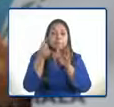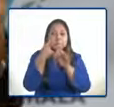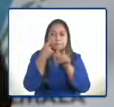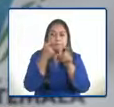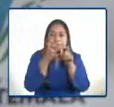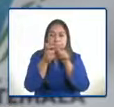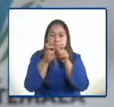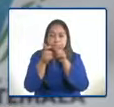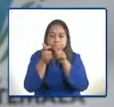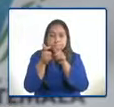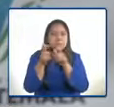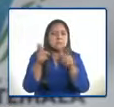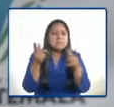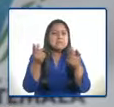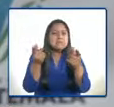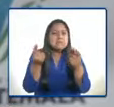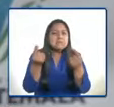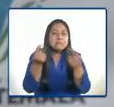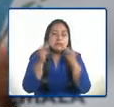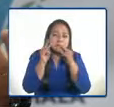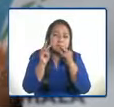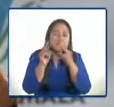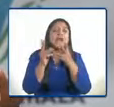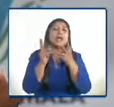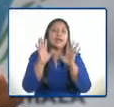qué era lo que sucedía.